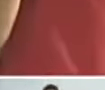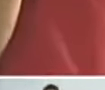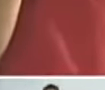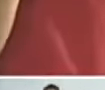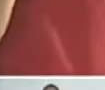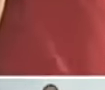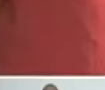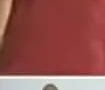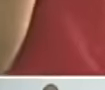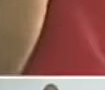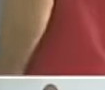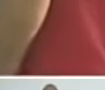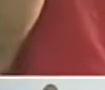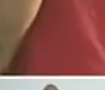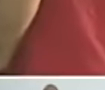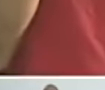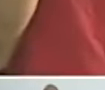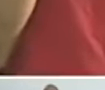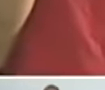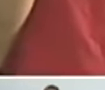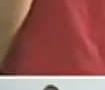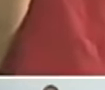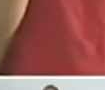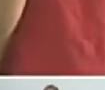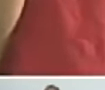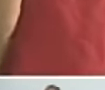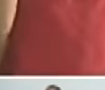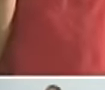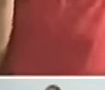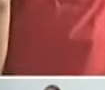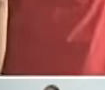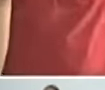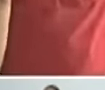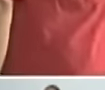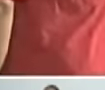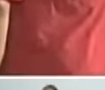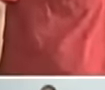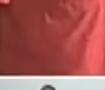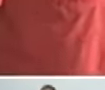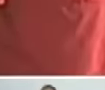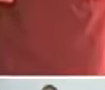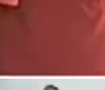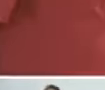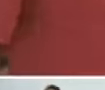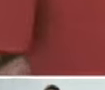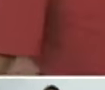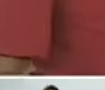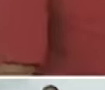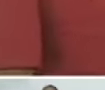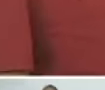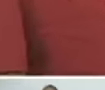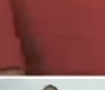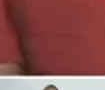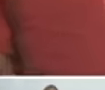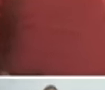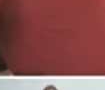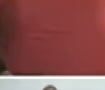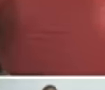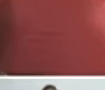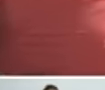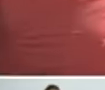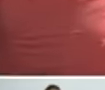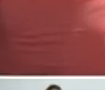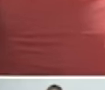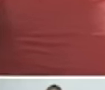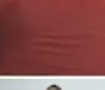por el Consejo Nacional Electoral 35 organizaciones con fines políticos, de las cuales ya se han presentado ante la sede del Consejo Nacional